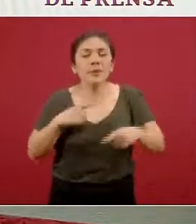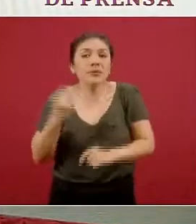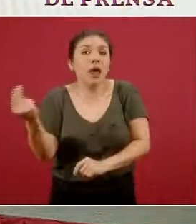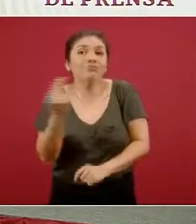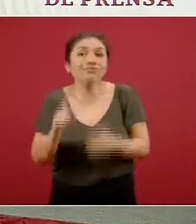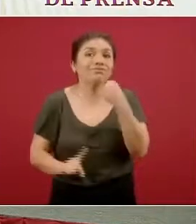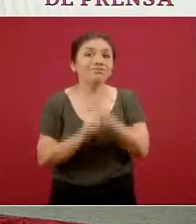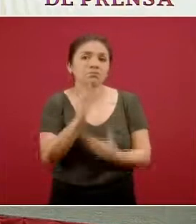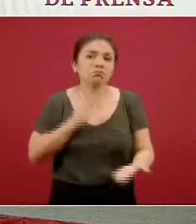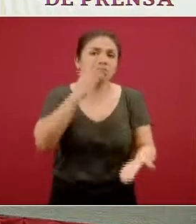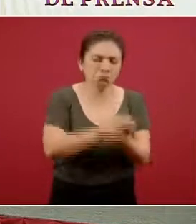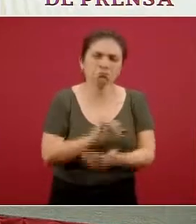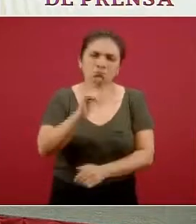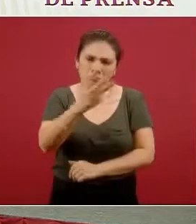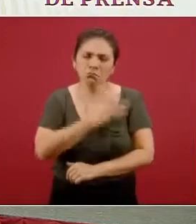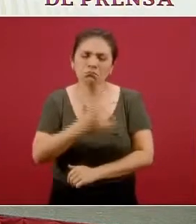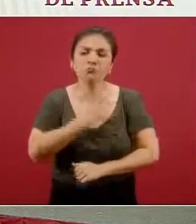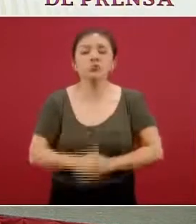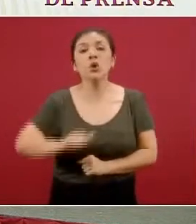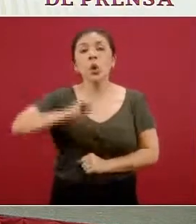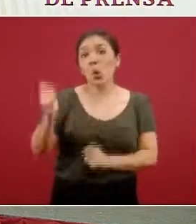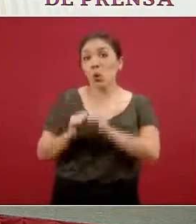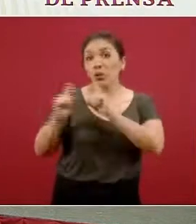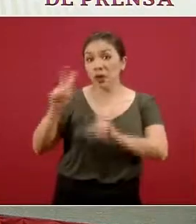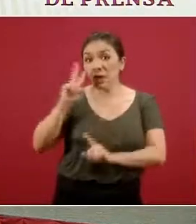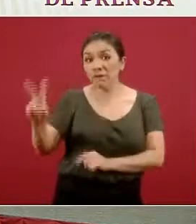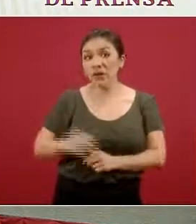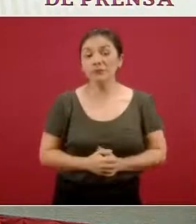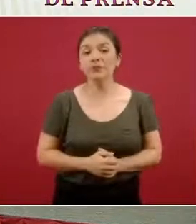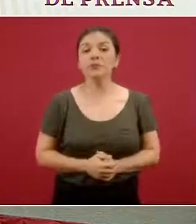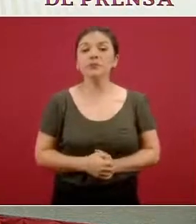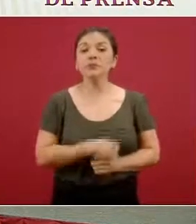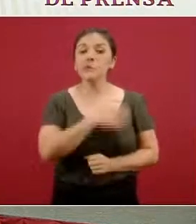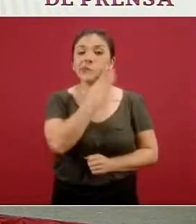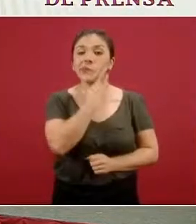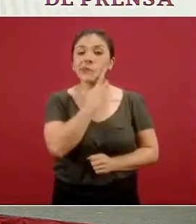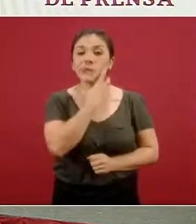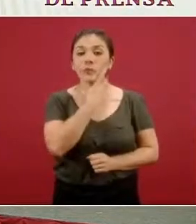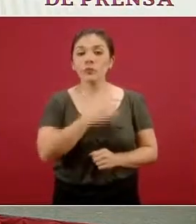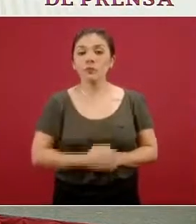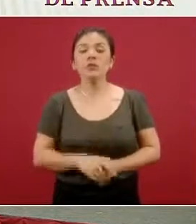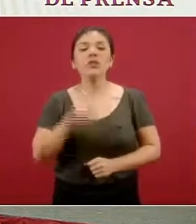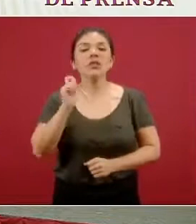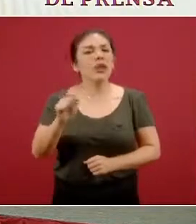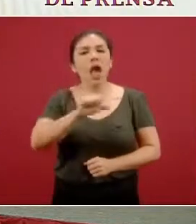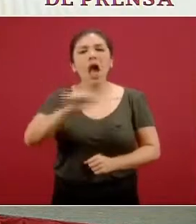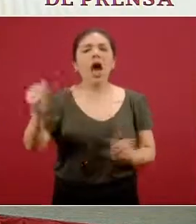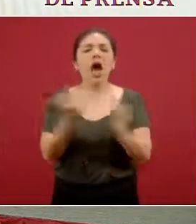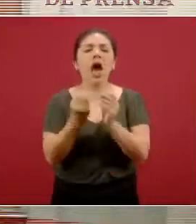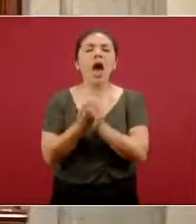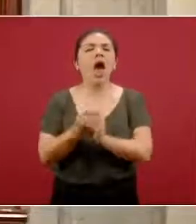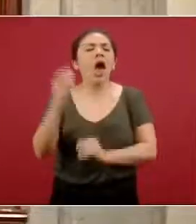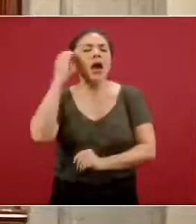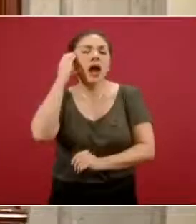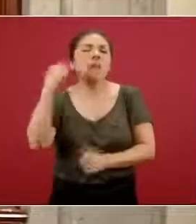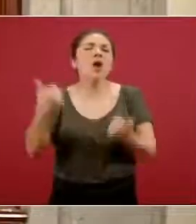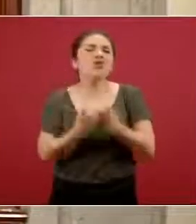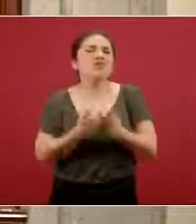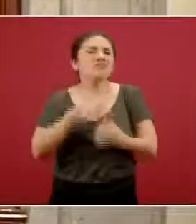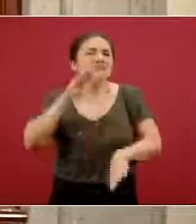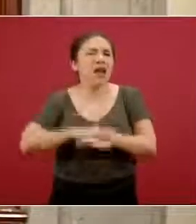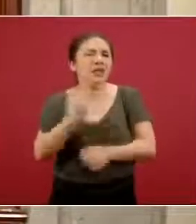así lo requieran. Si vemos la siguiente diapositiva, vamos a enfocar las camas con ventilador para los